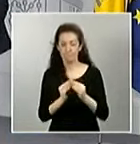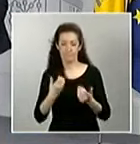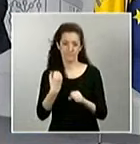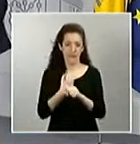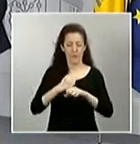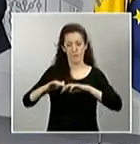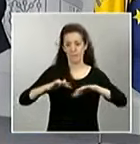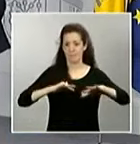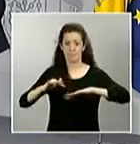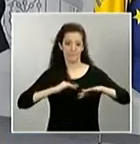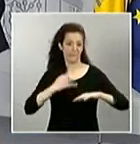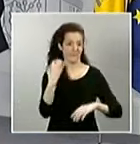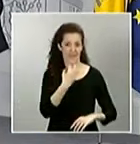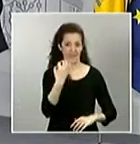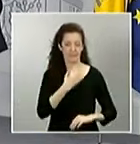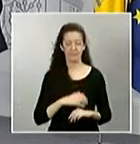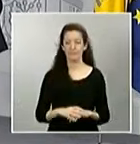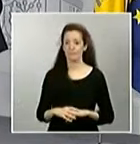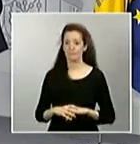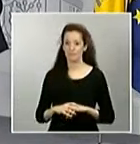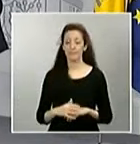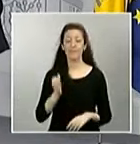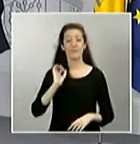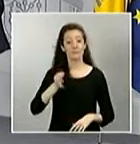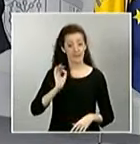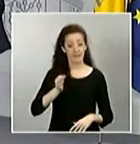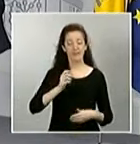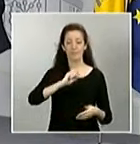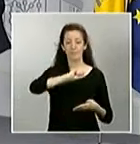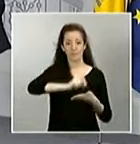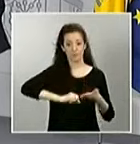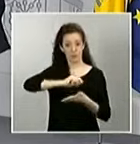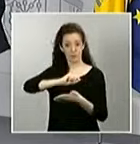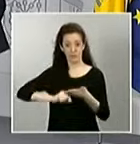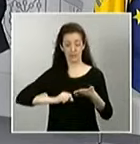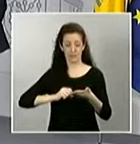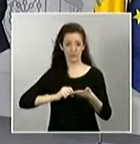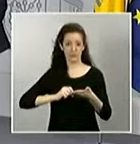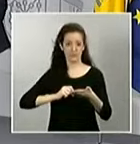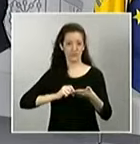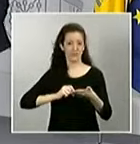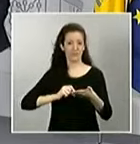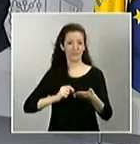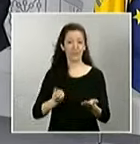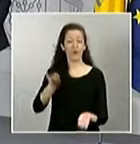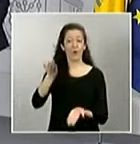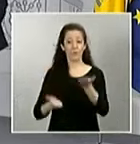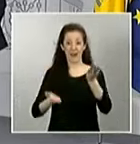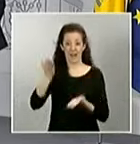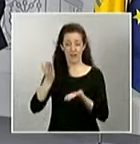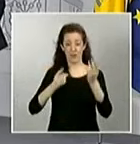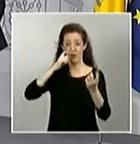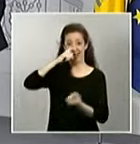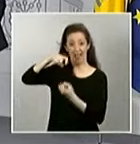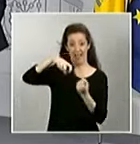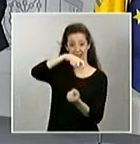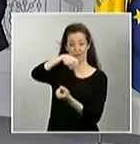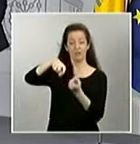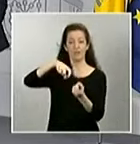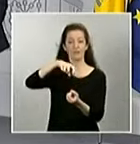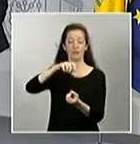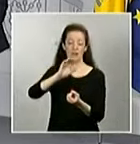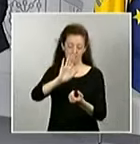que el incremento de contratos en la comparativa interanual, aunque, insisto, dada la